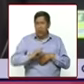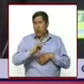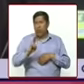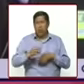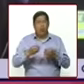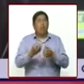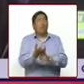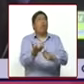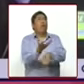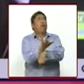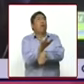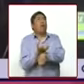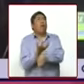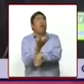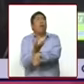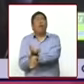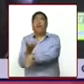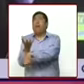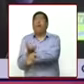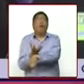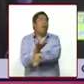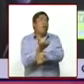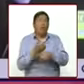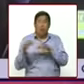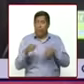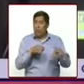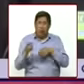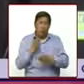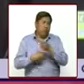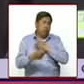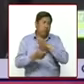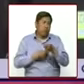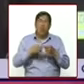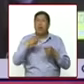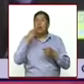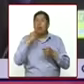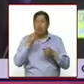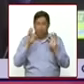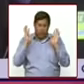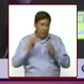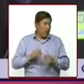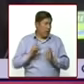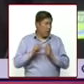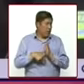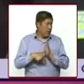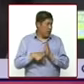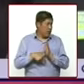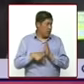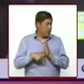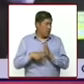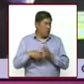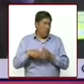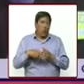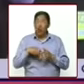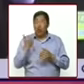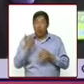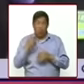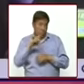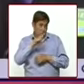para pedir limosna, mendigar y obtener recursos para este sujeto. Eso es simplemente como referencia. En base a ese dato, el personal de